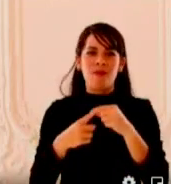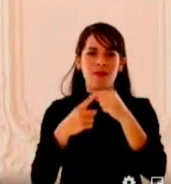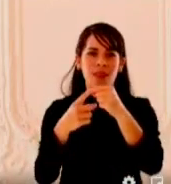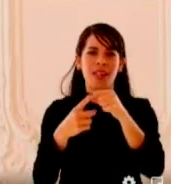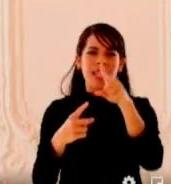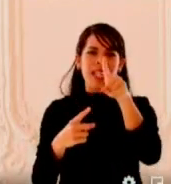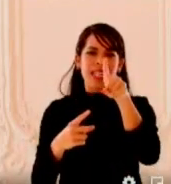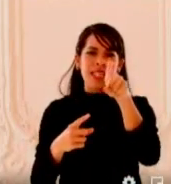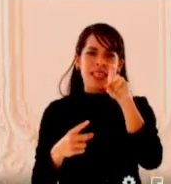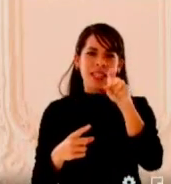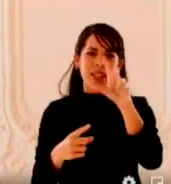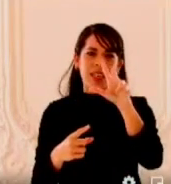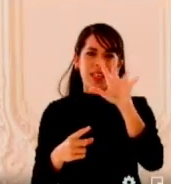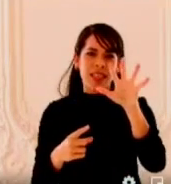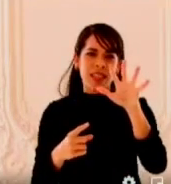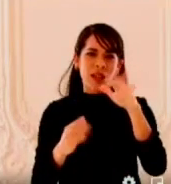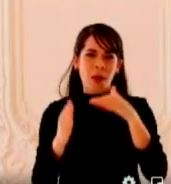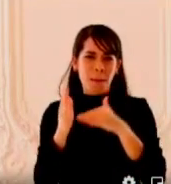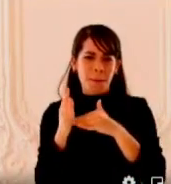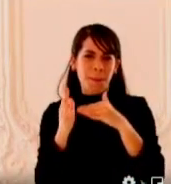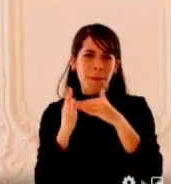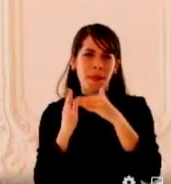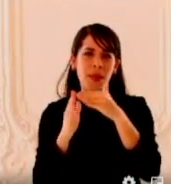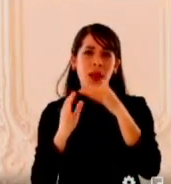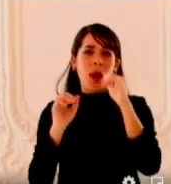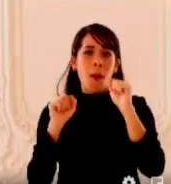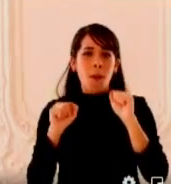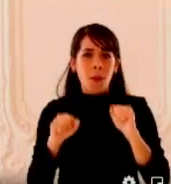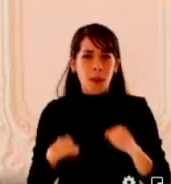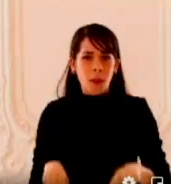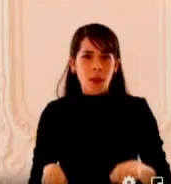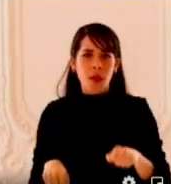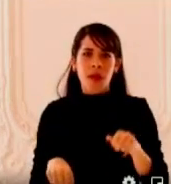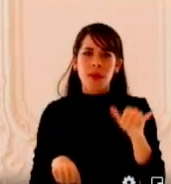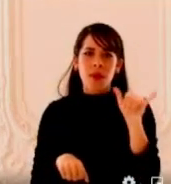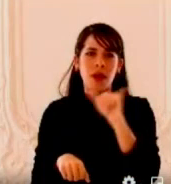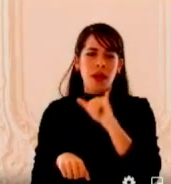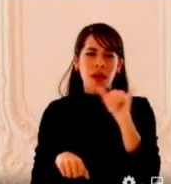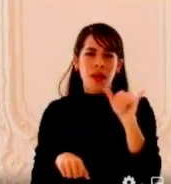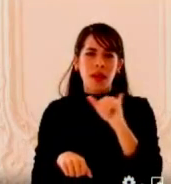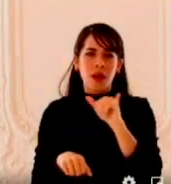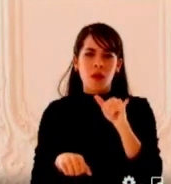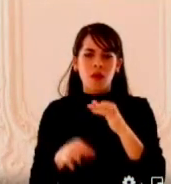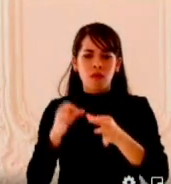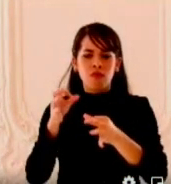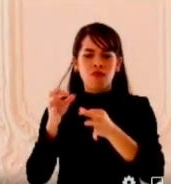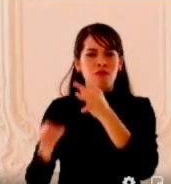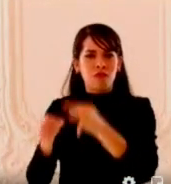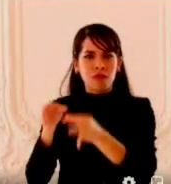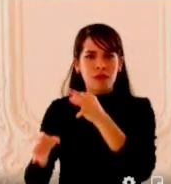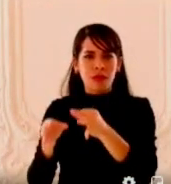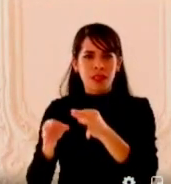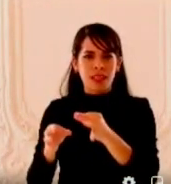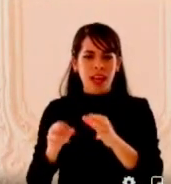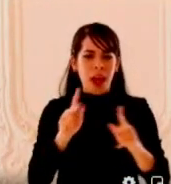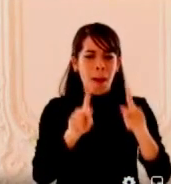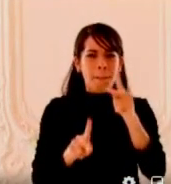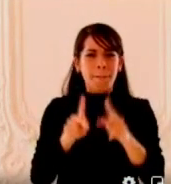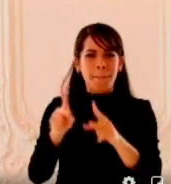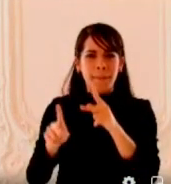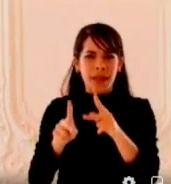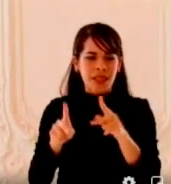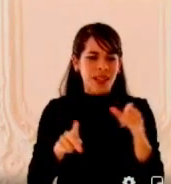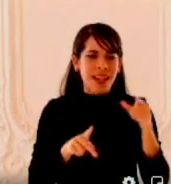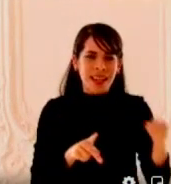135 millones. Podremos inaugurar un dique seco en el Muelle 15 para hacerle justicia a nuestra comunidad marítima que tiene